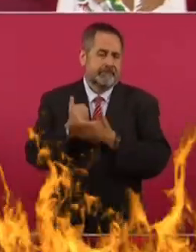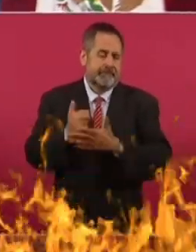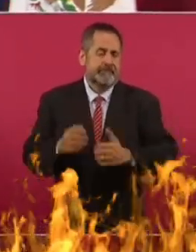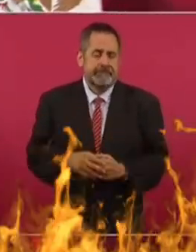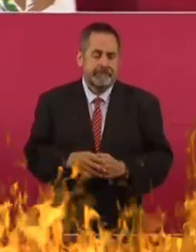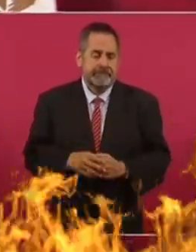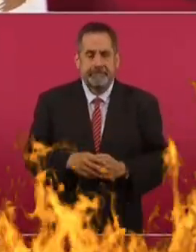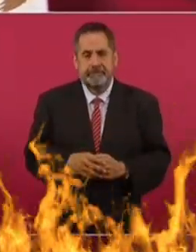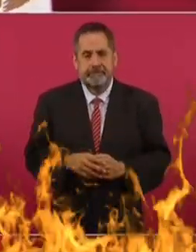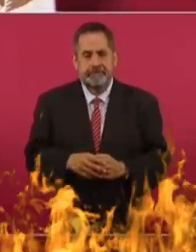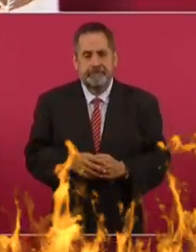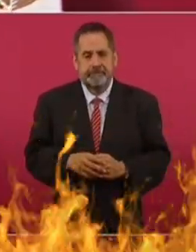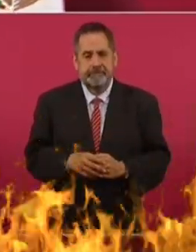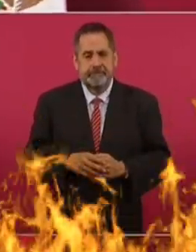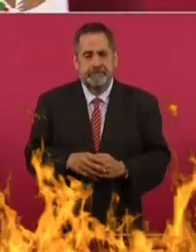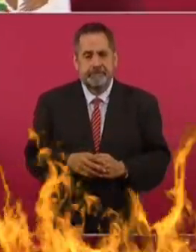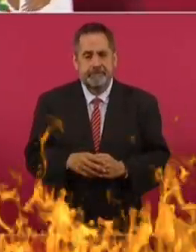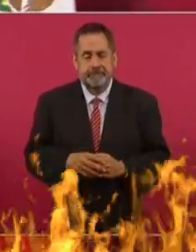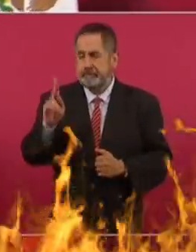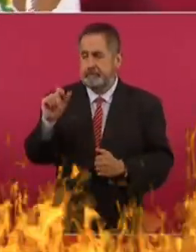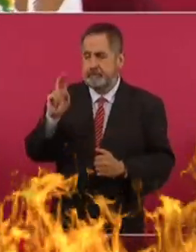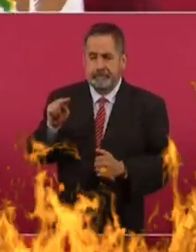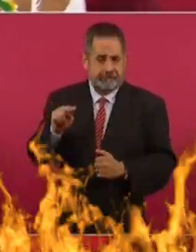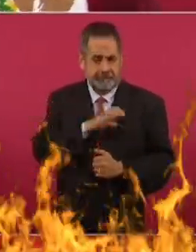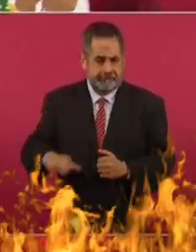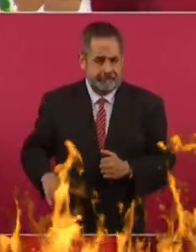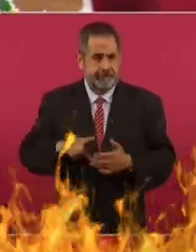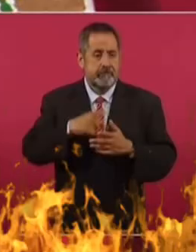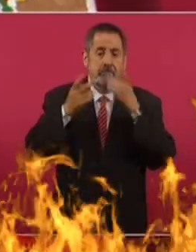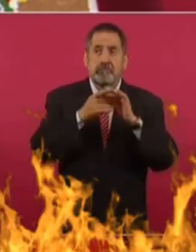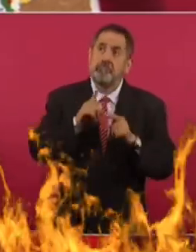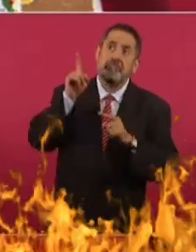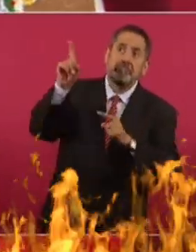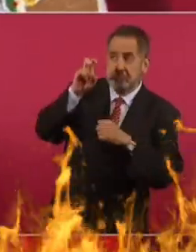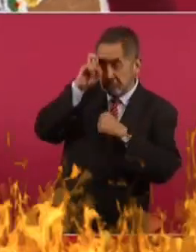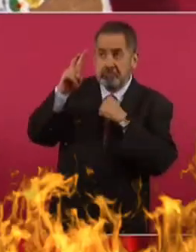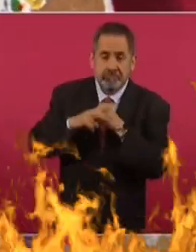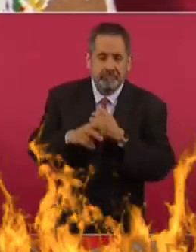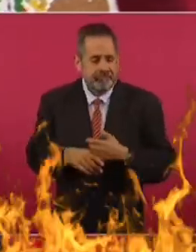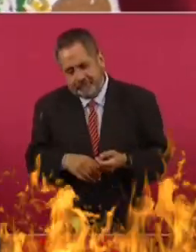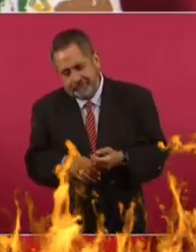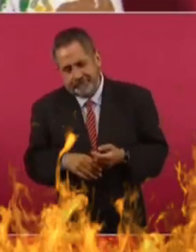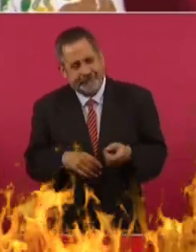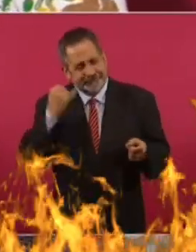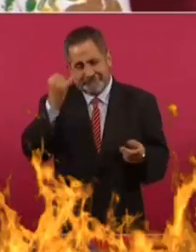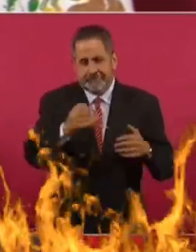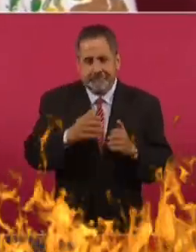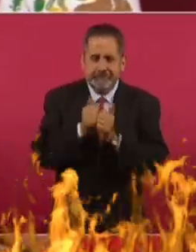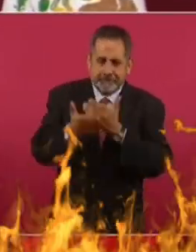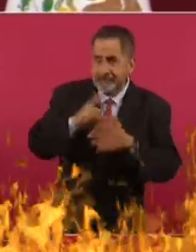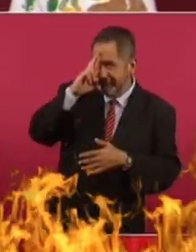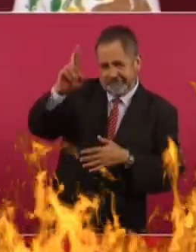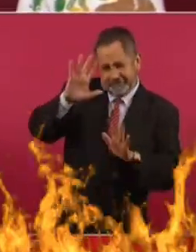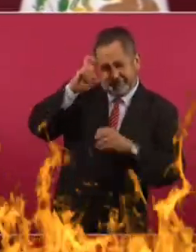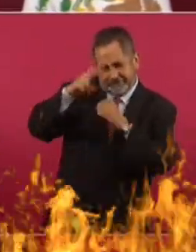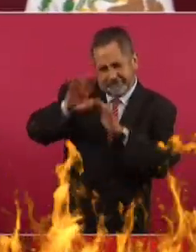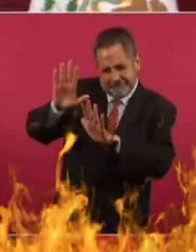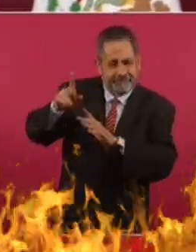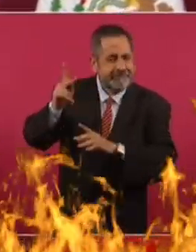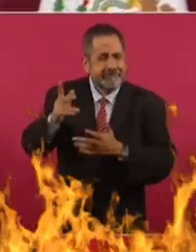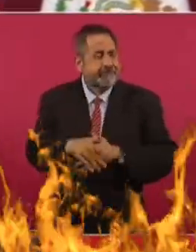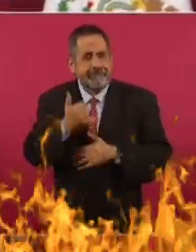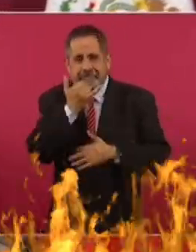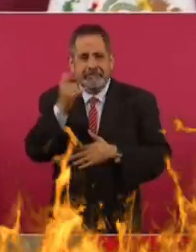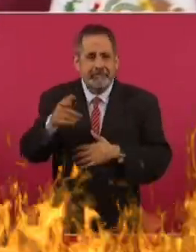candidato del PAN hablaba de Europa. Imagínense cómo están, con todo respeto a los europeos,